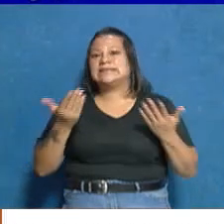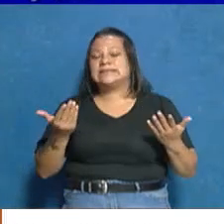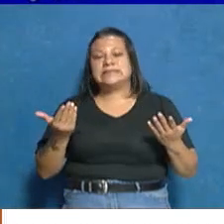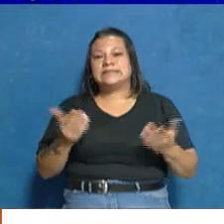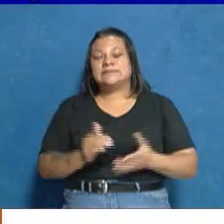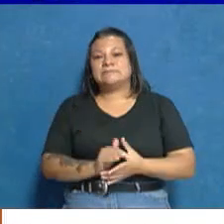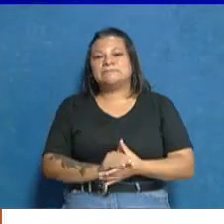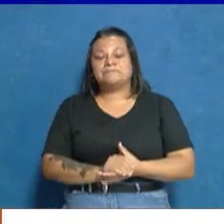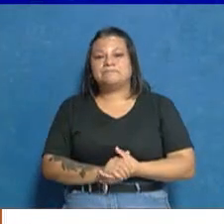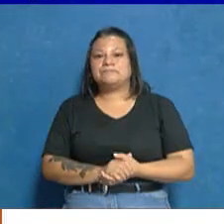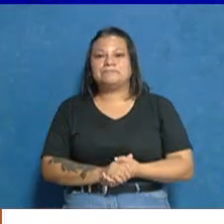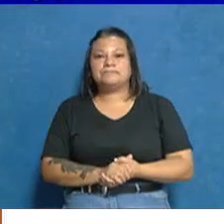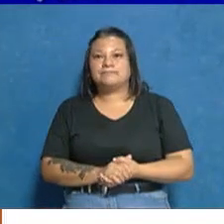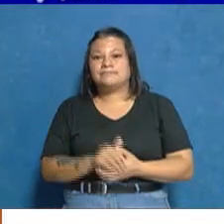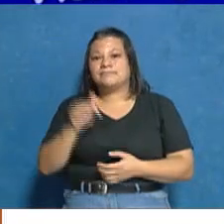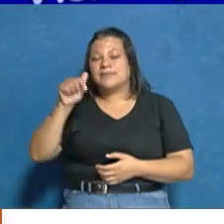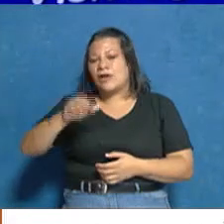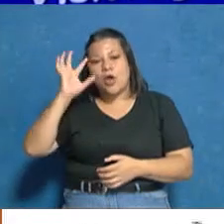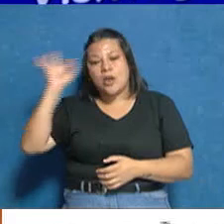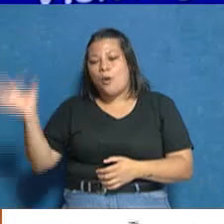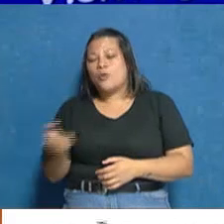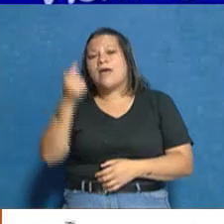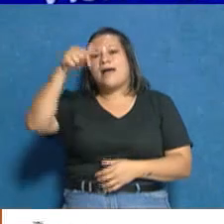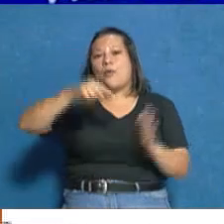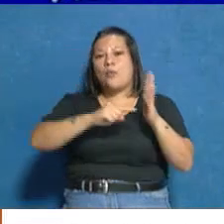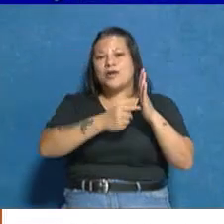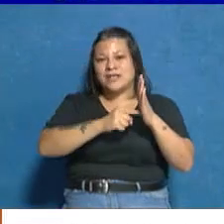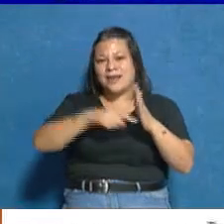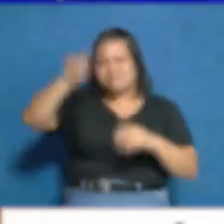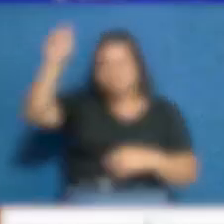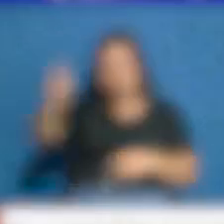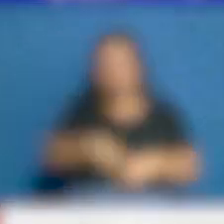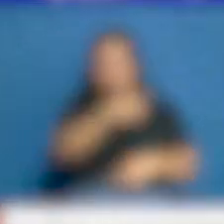que tener esta chance de hacerlo acá en Buenos Aires